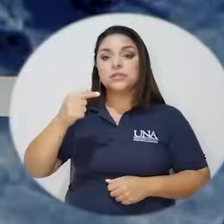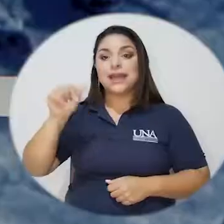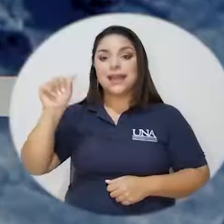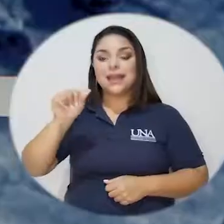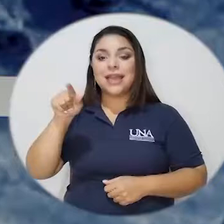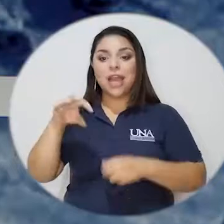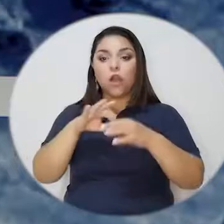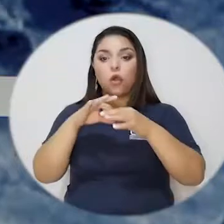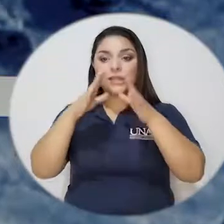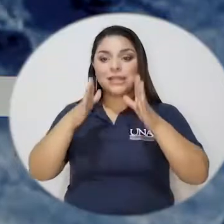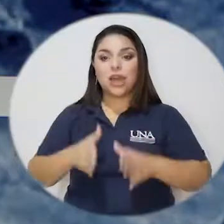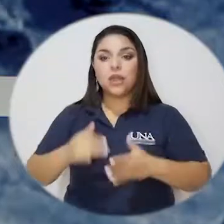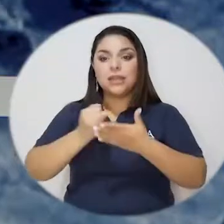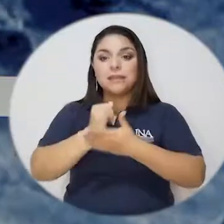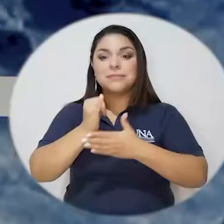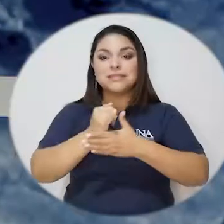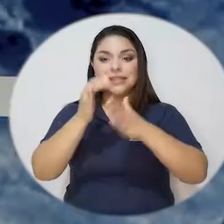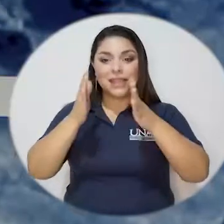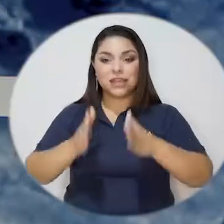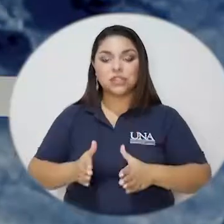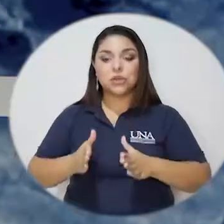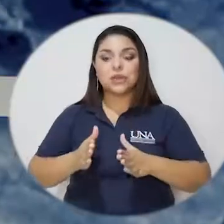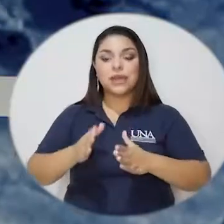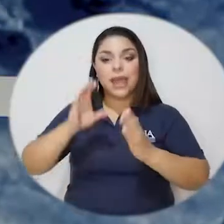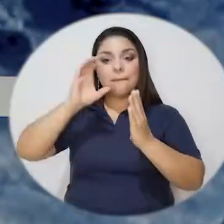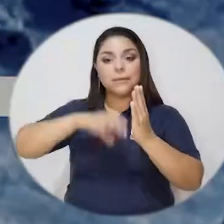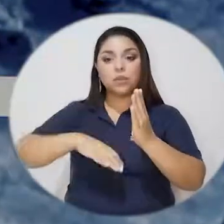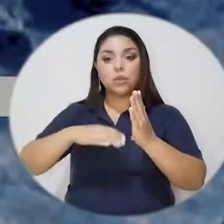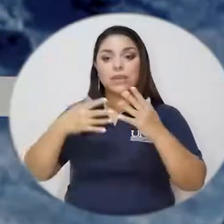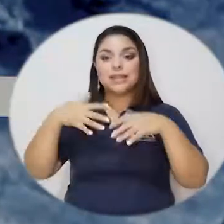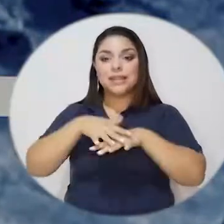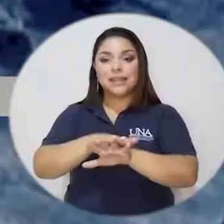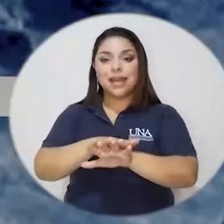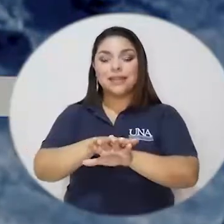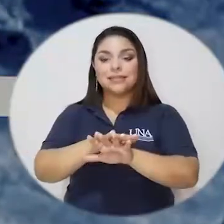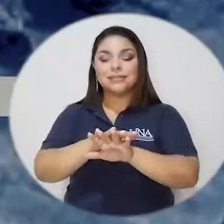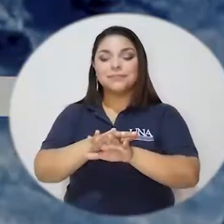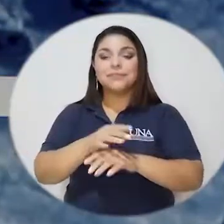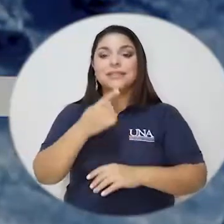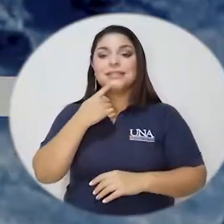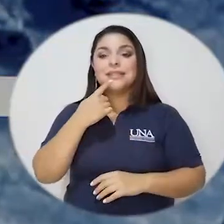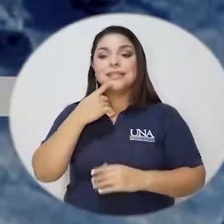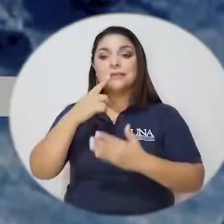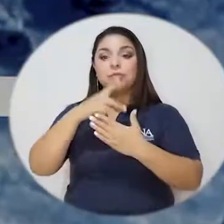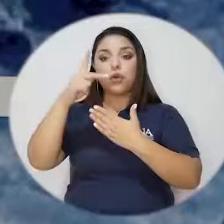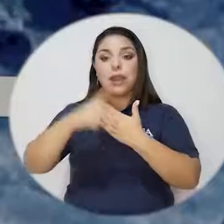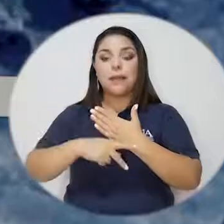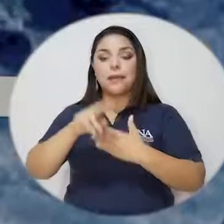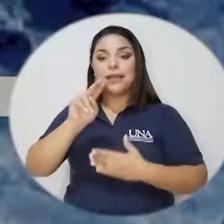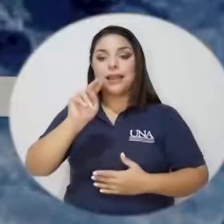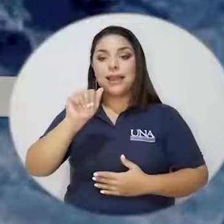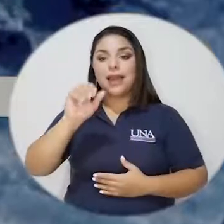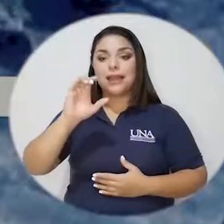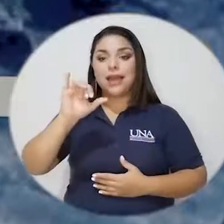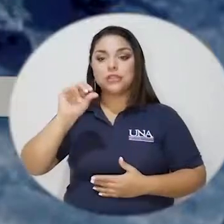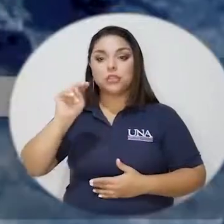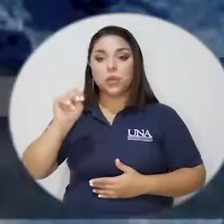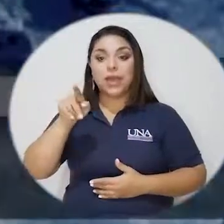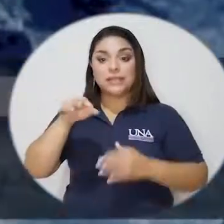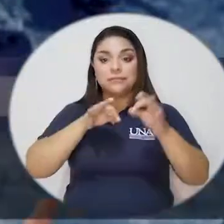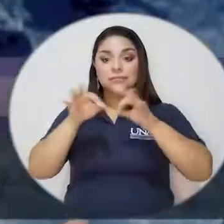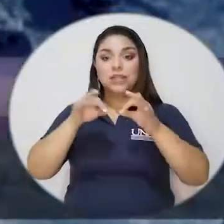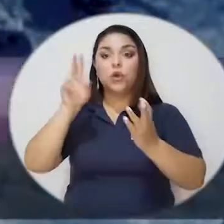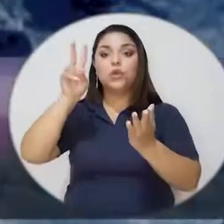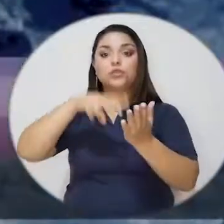coordinadora de investigación del capítulo Equidad e Integración del programa Estado de la Nación, quien explicó que en